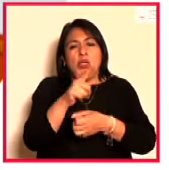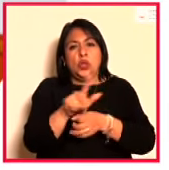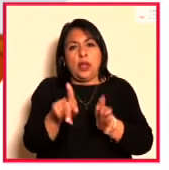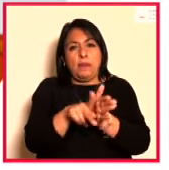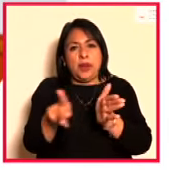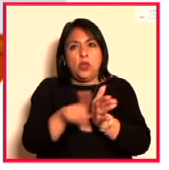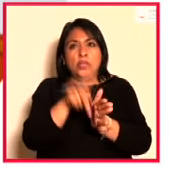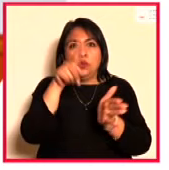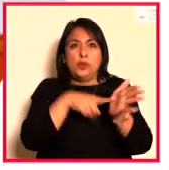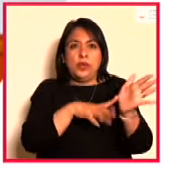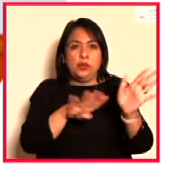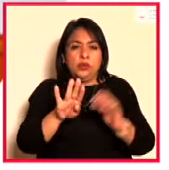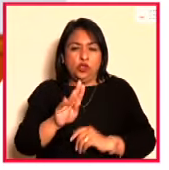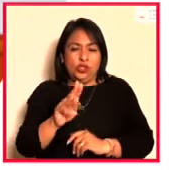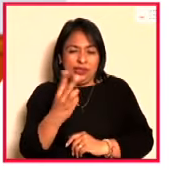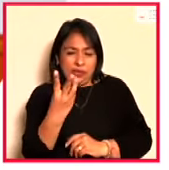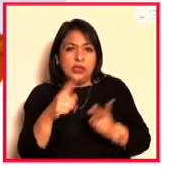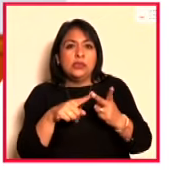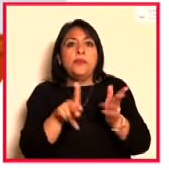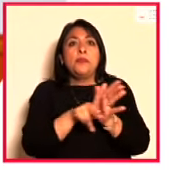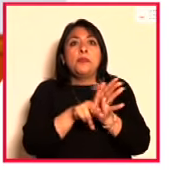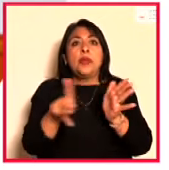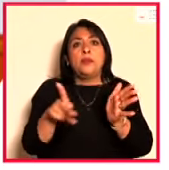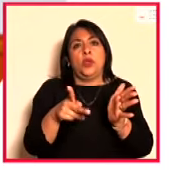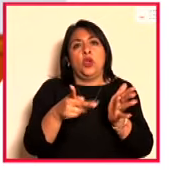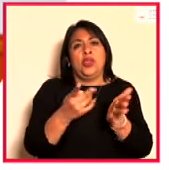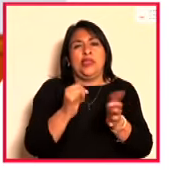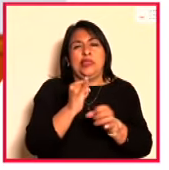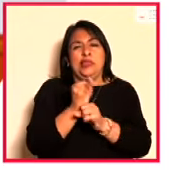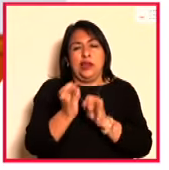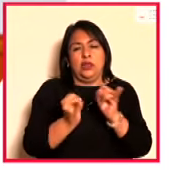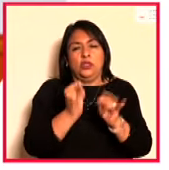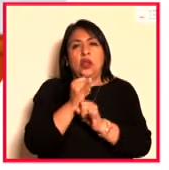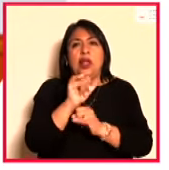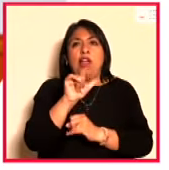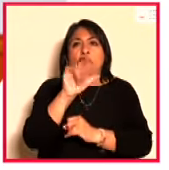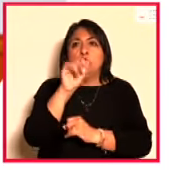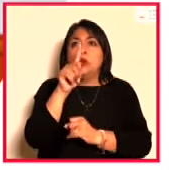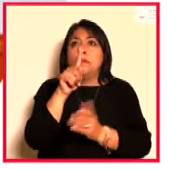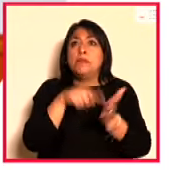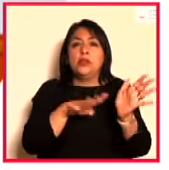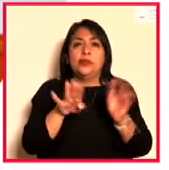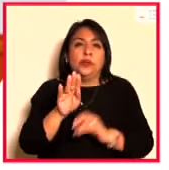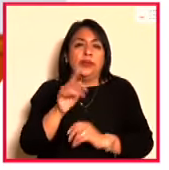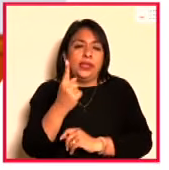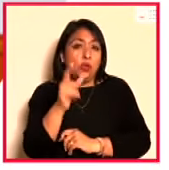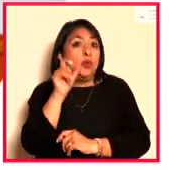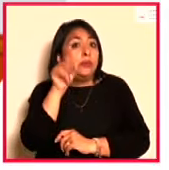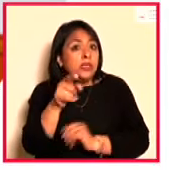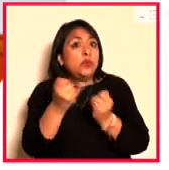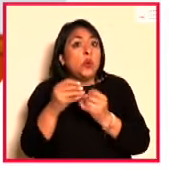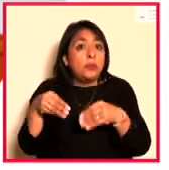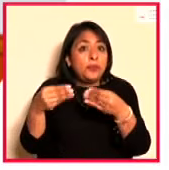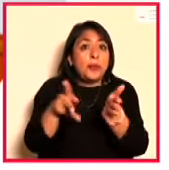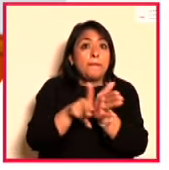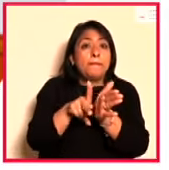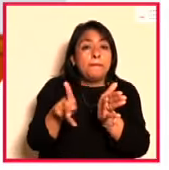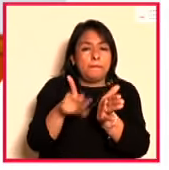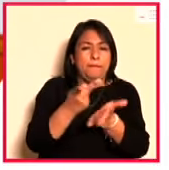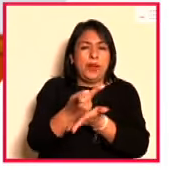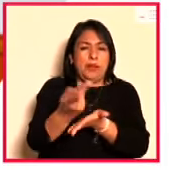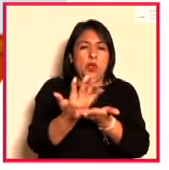1983 y el Premio Internacional Alfonso Reyes, que recibió en 1991. Asimismo, le fue otorgado el Premio Nacional de Ciencias y